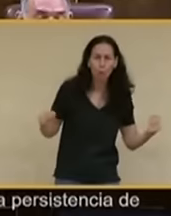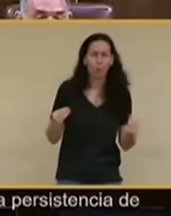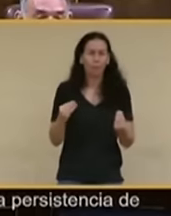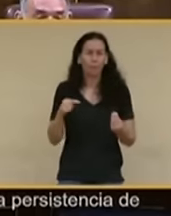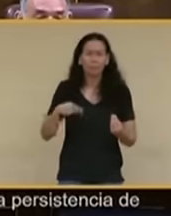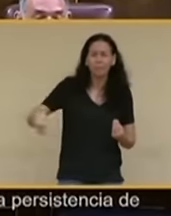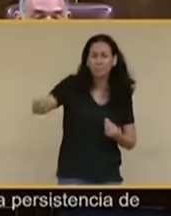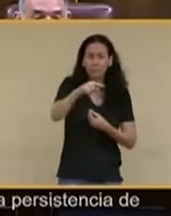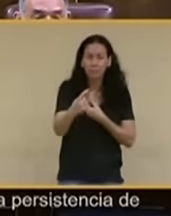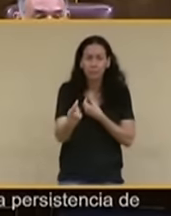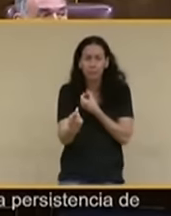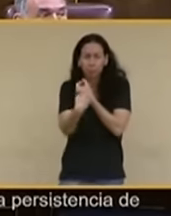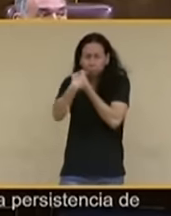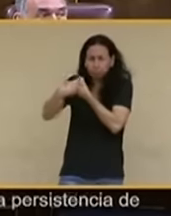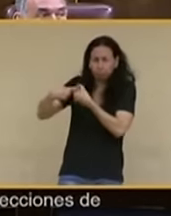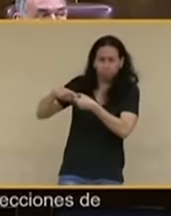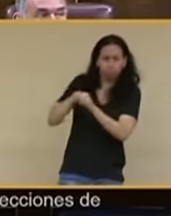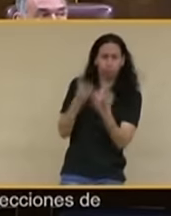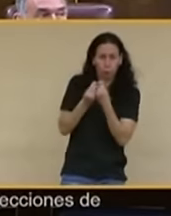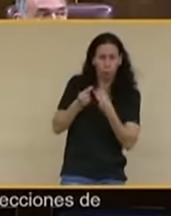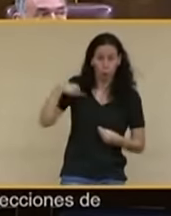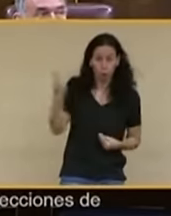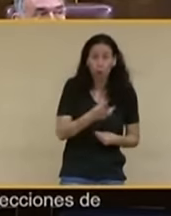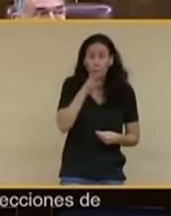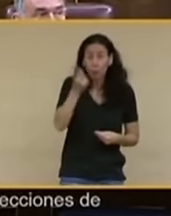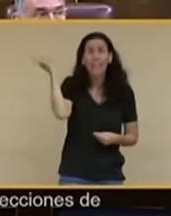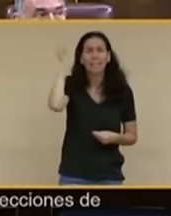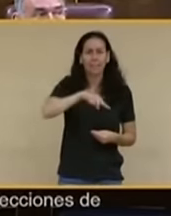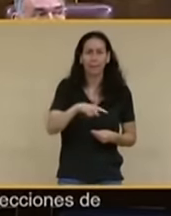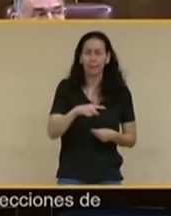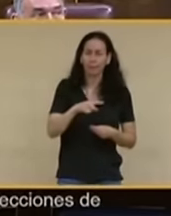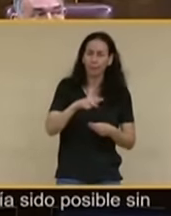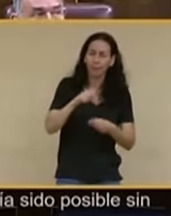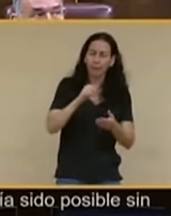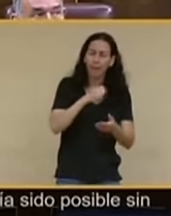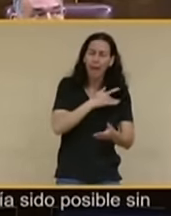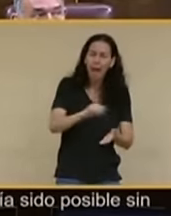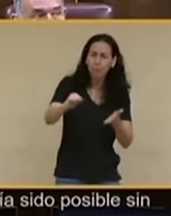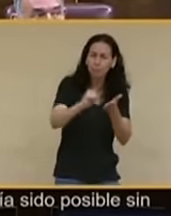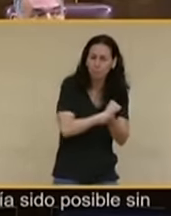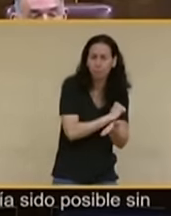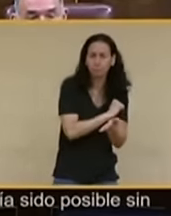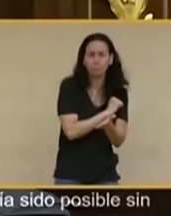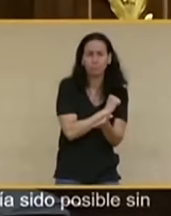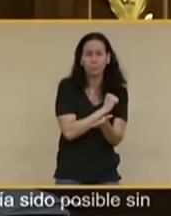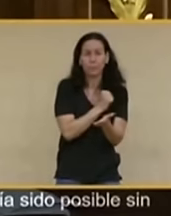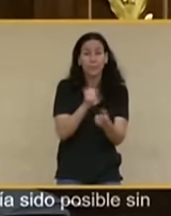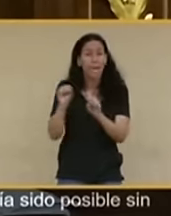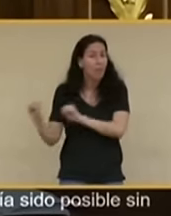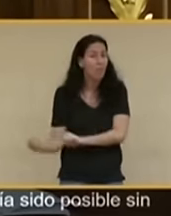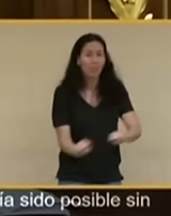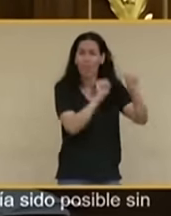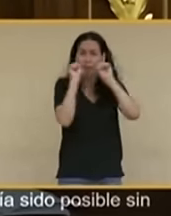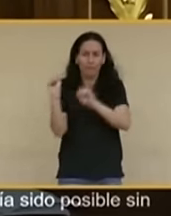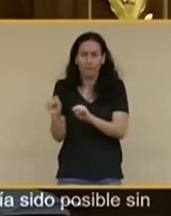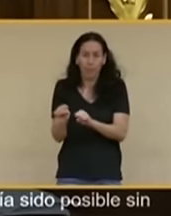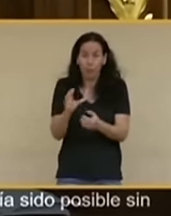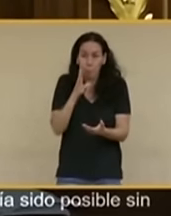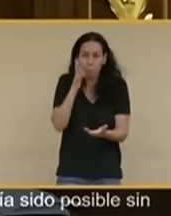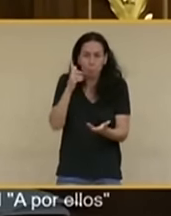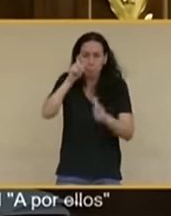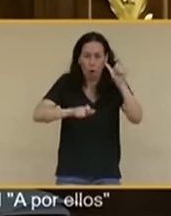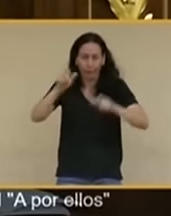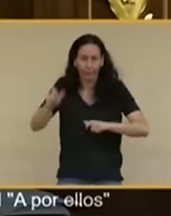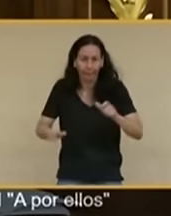han sumado a la por ellos, porque sabían que los que se oponen a esta amnistía son los mismos que la defendieron por los banqueros, amigos, y por los